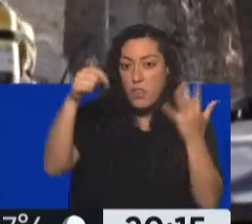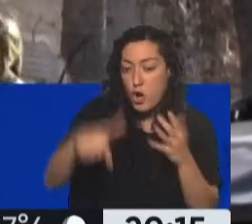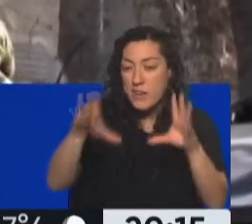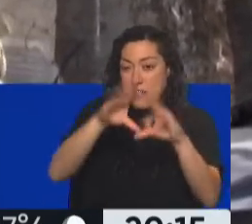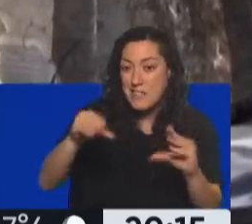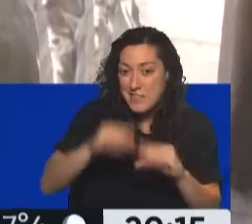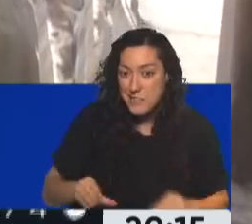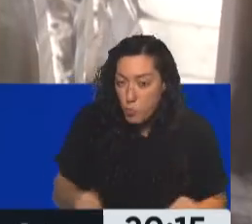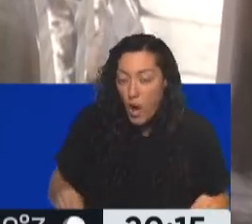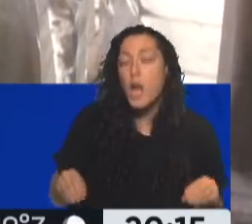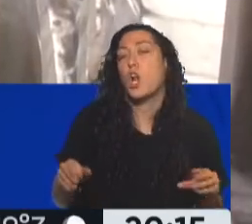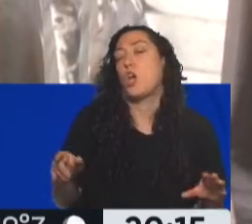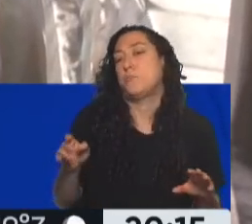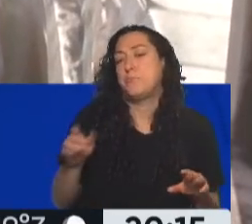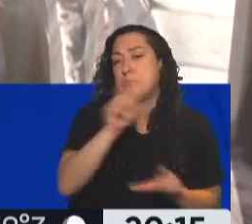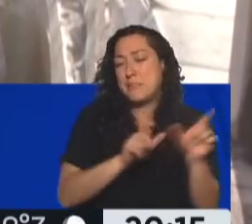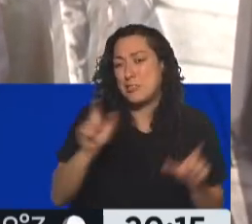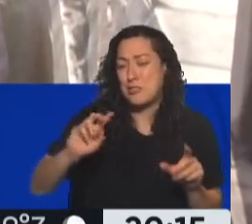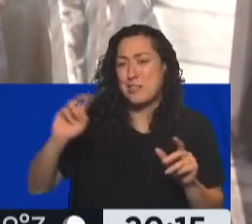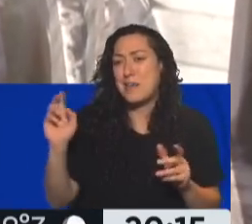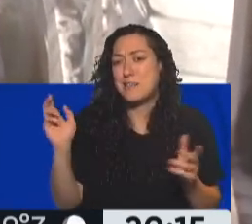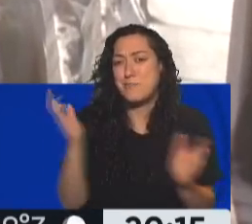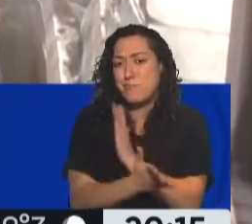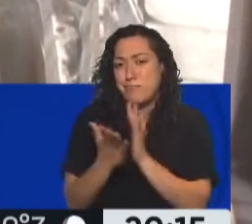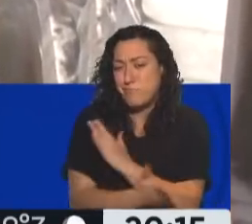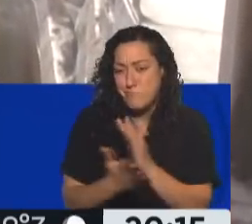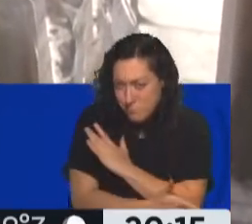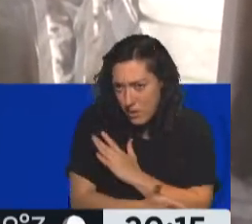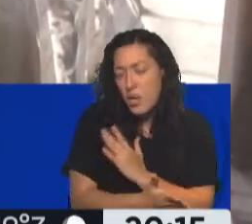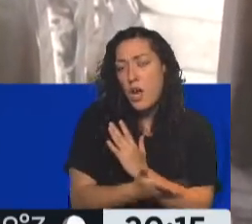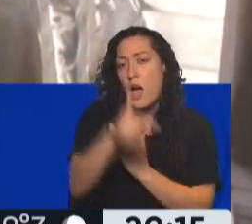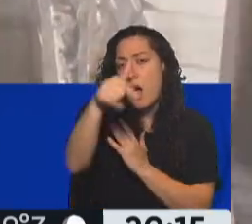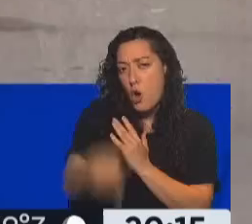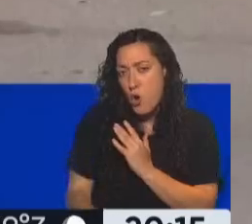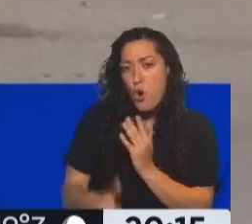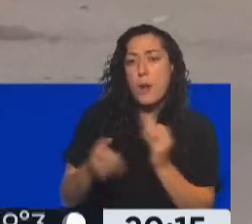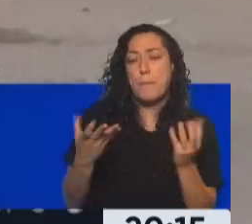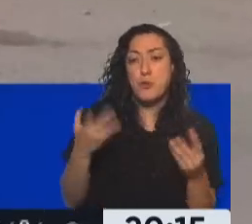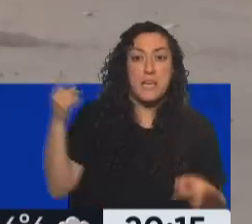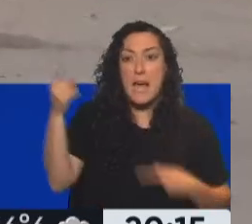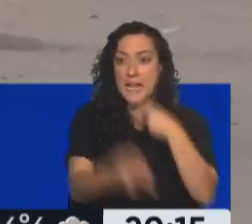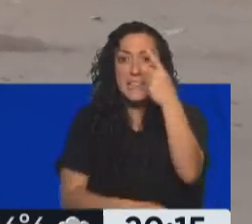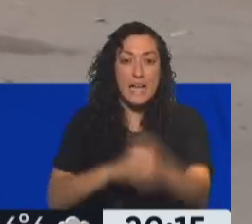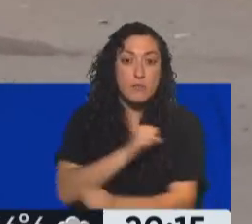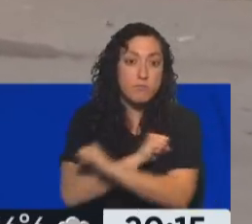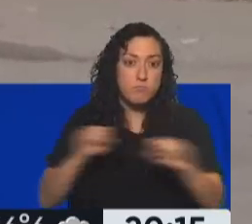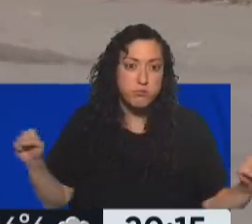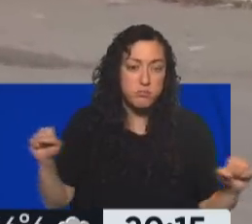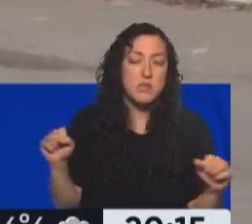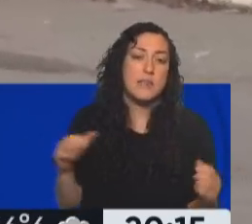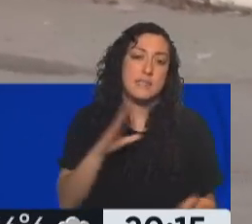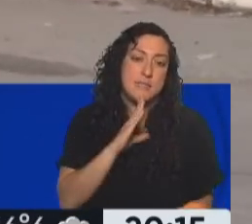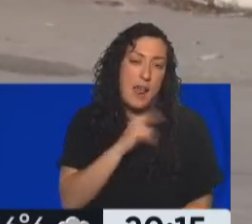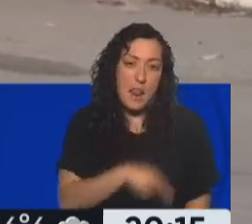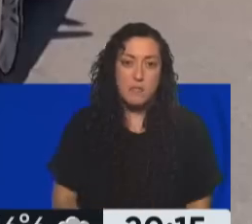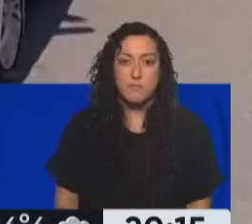Líbano fueron de miles de libaneses que escapaban justamente de estos ataques aéreos por parte